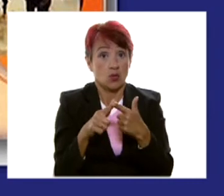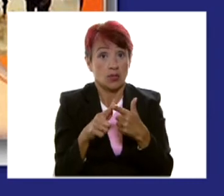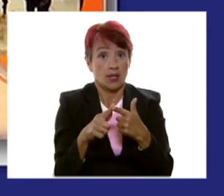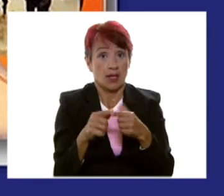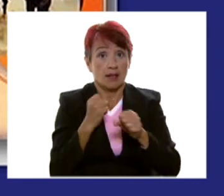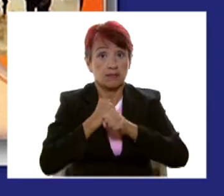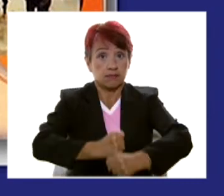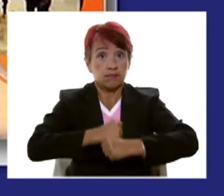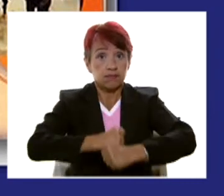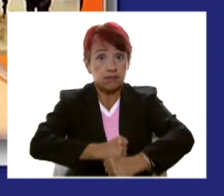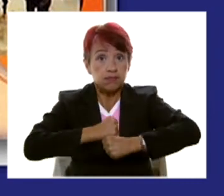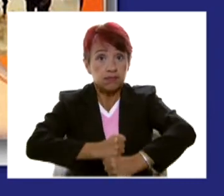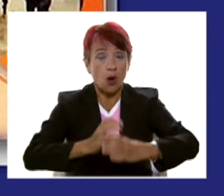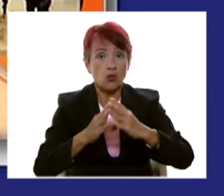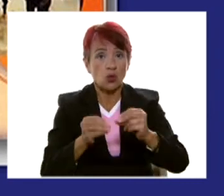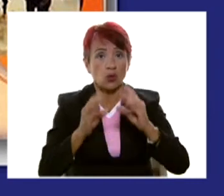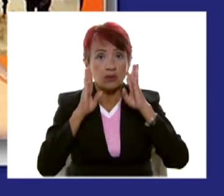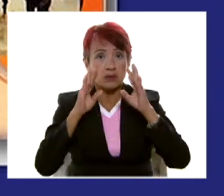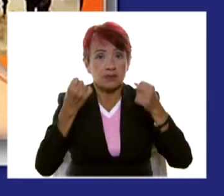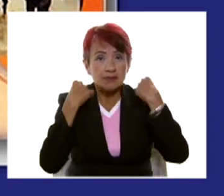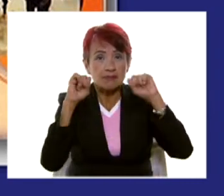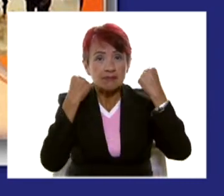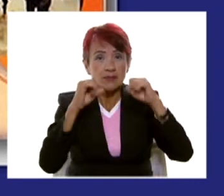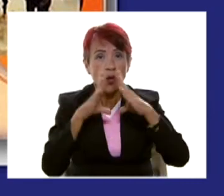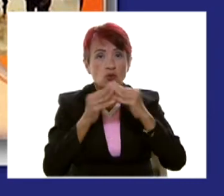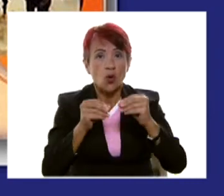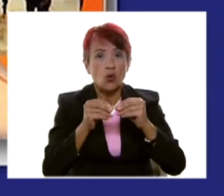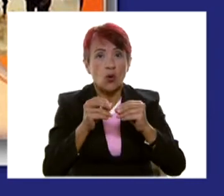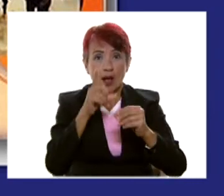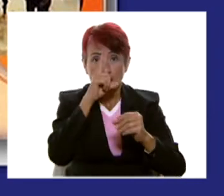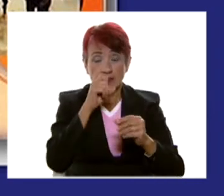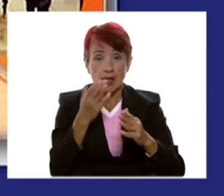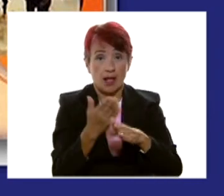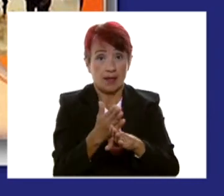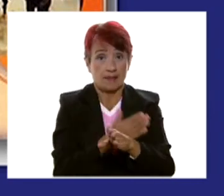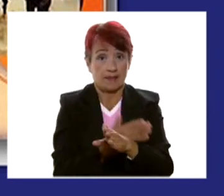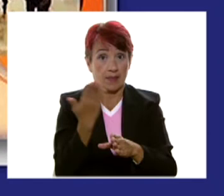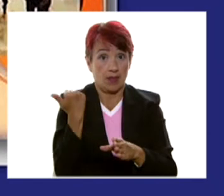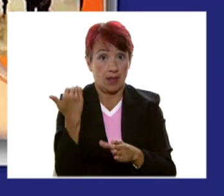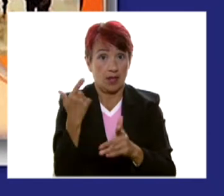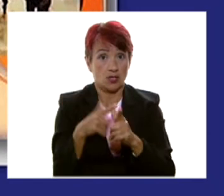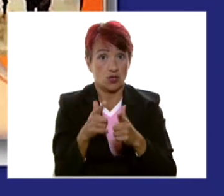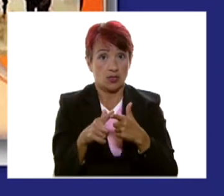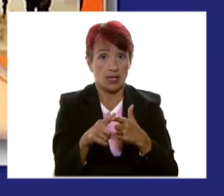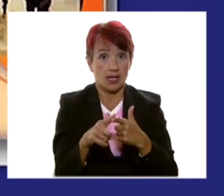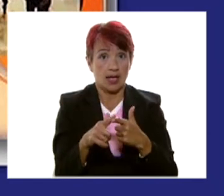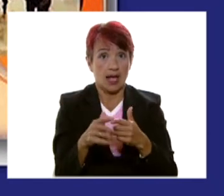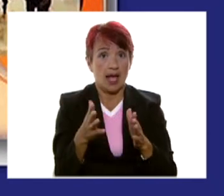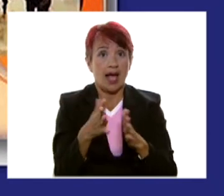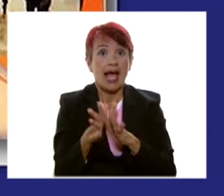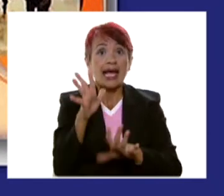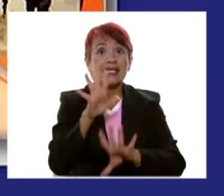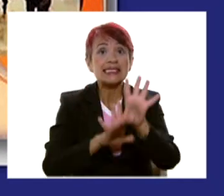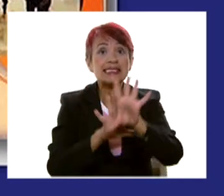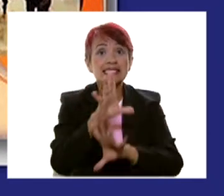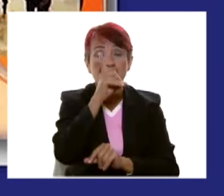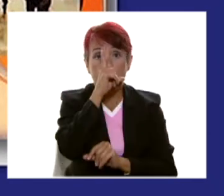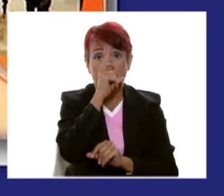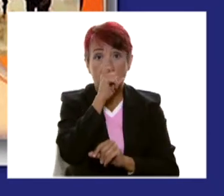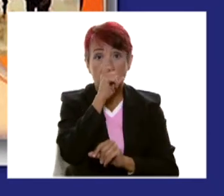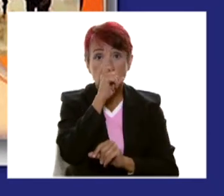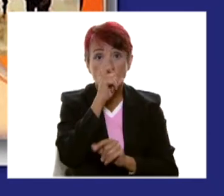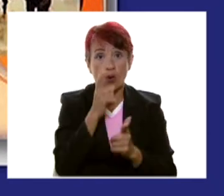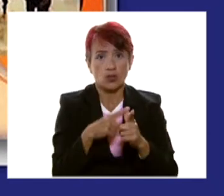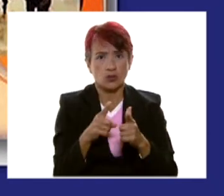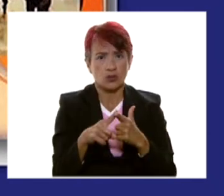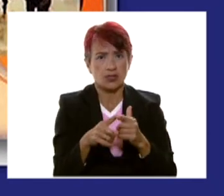de caballo. Este juego es practicado por quienes tienen estos animales. Además, los jinetes no deben pasar de 15 años. Las